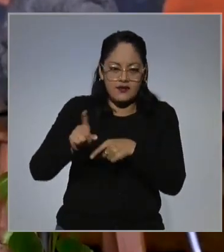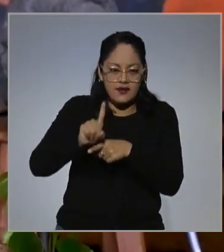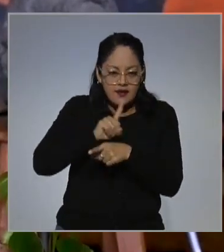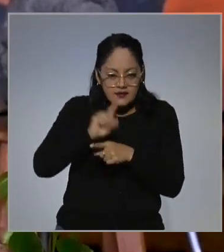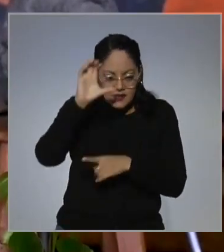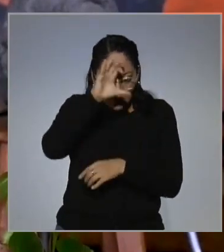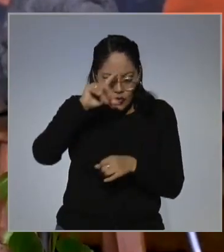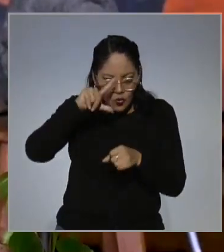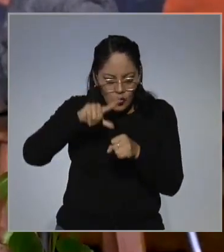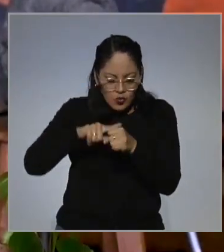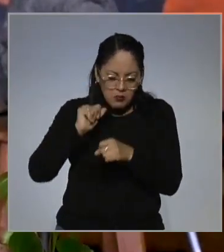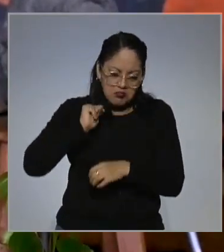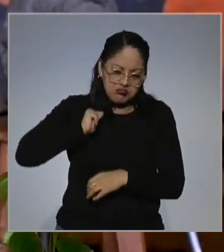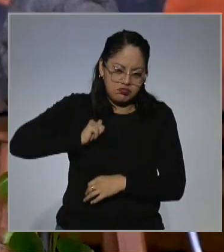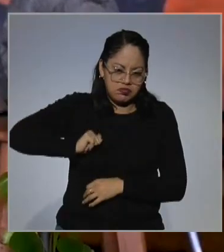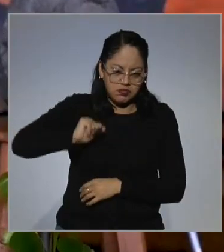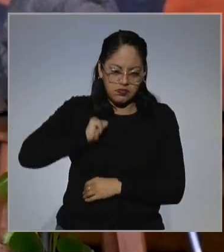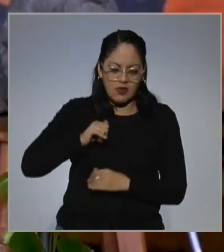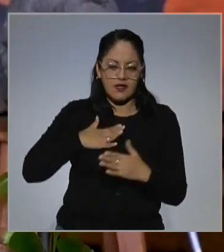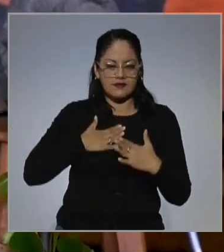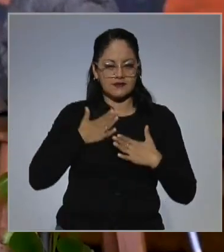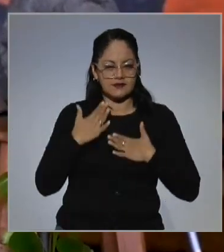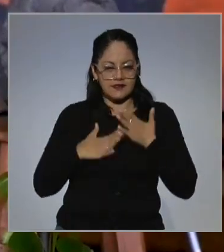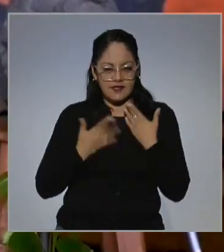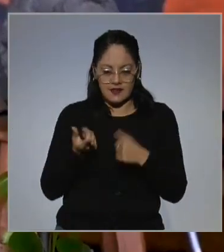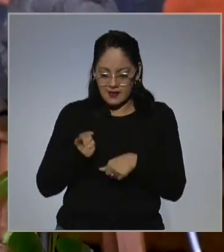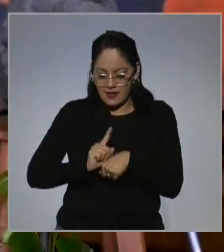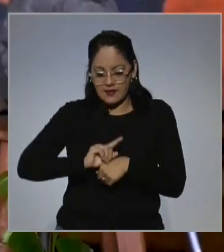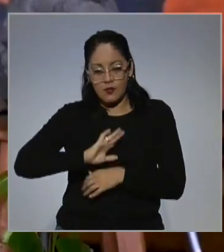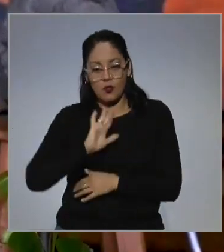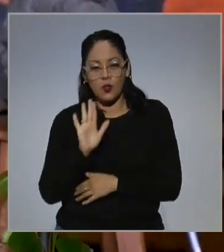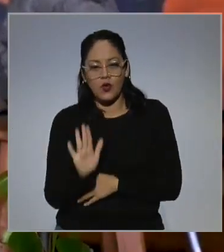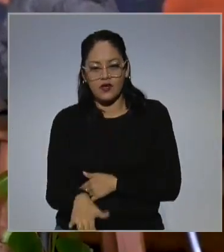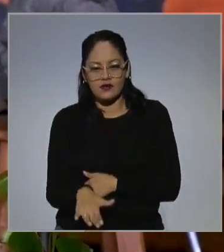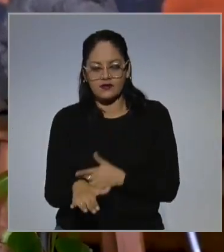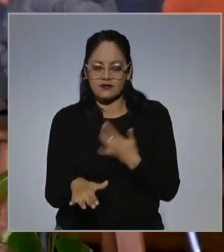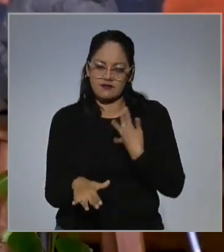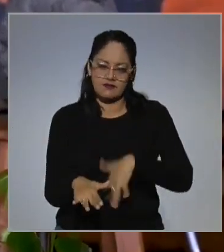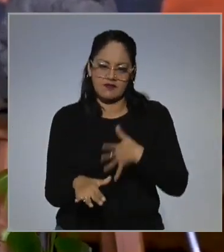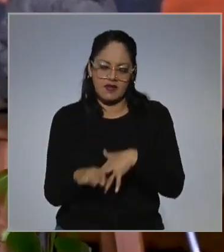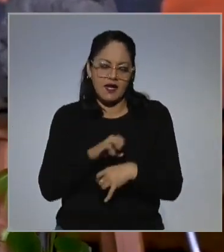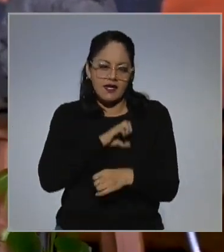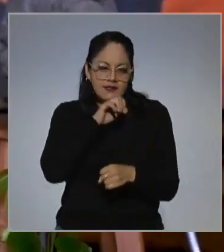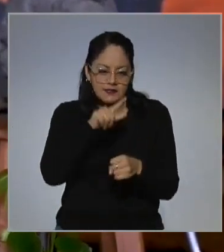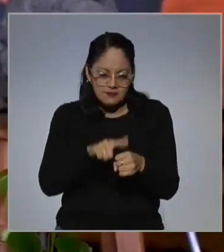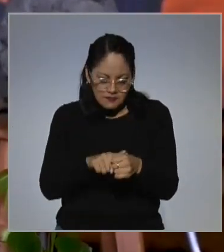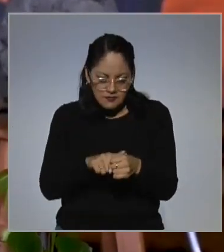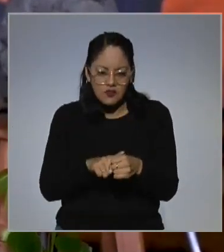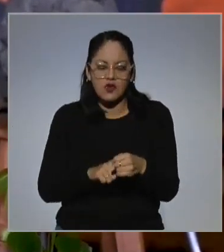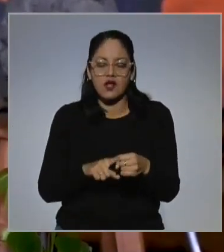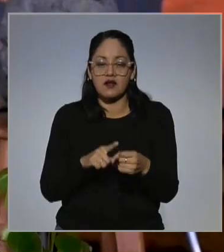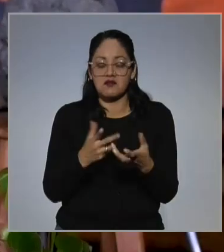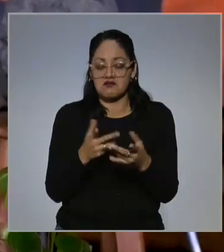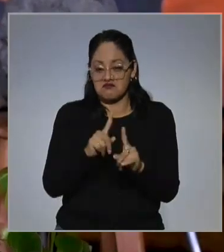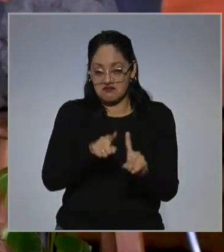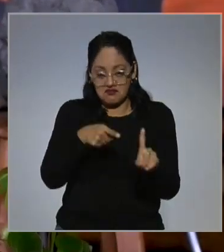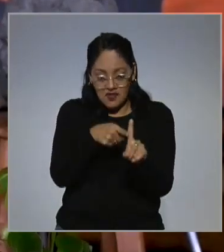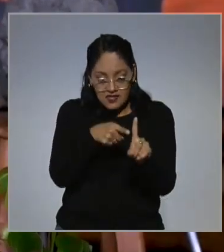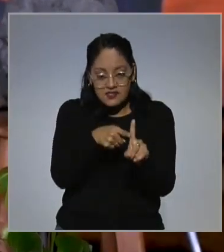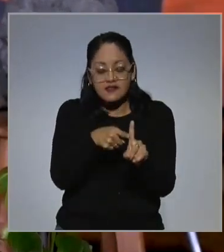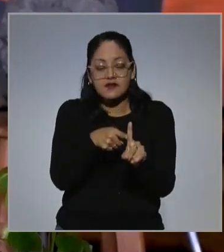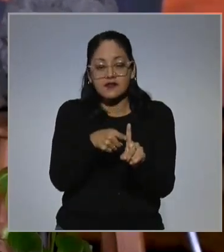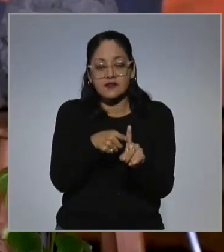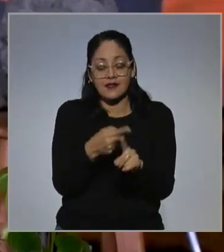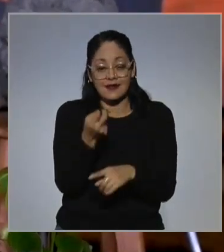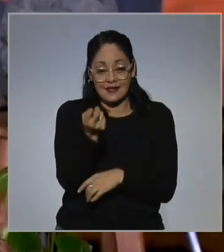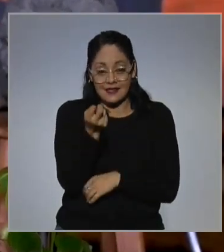culturas prehispánicas celebraban a los muertos de una manera muy especial, muy específica,